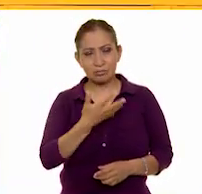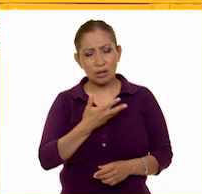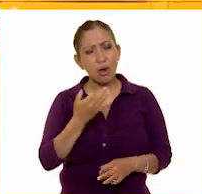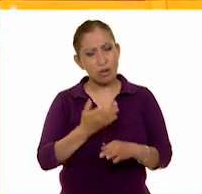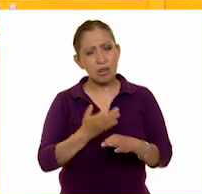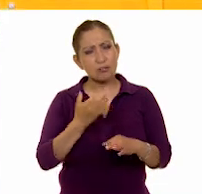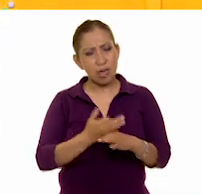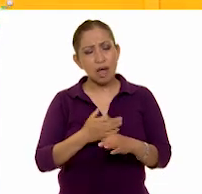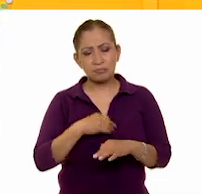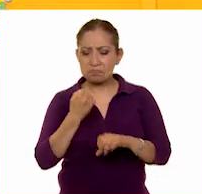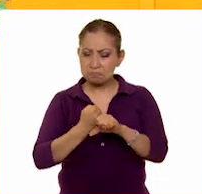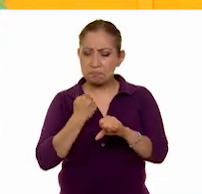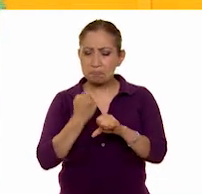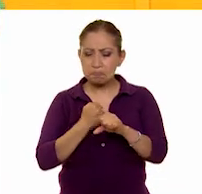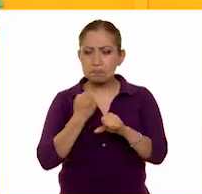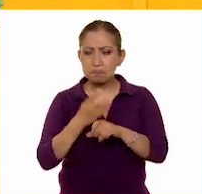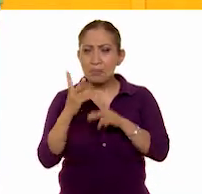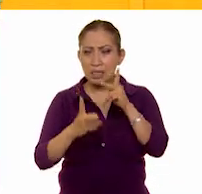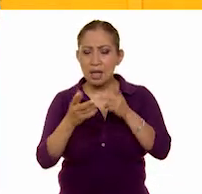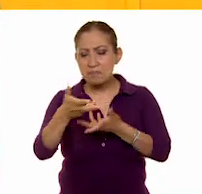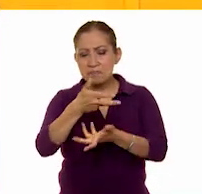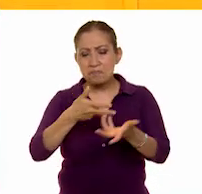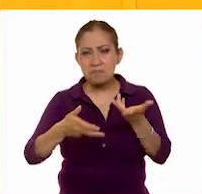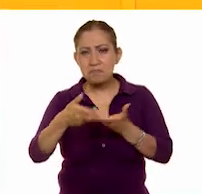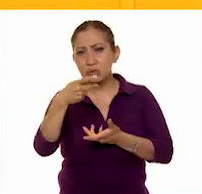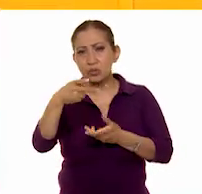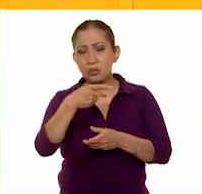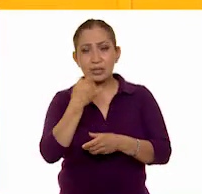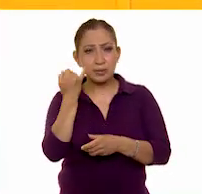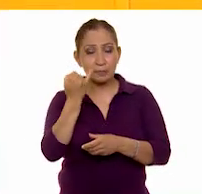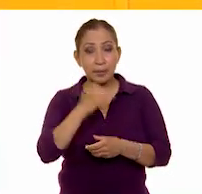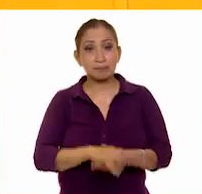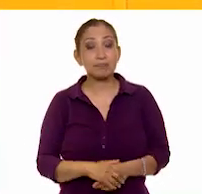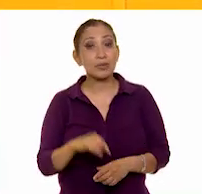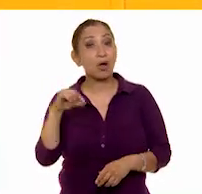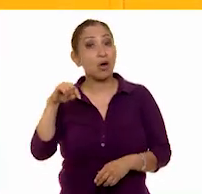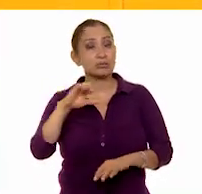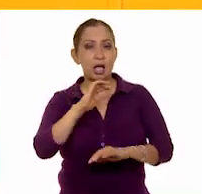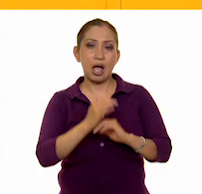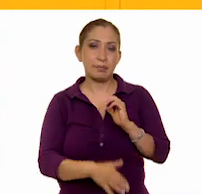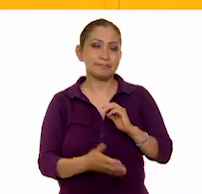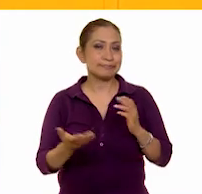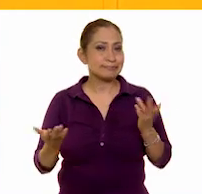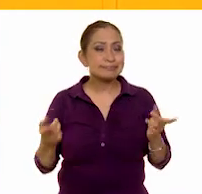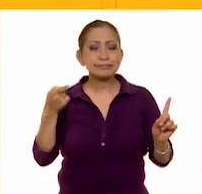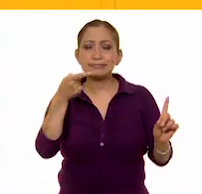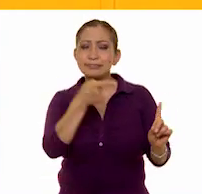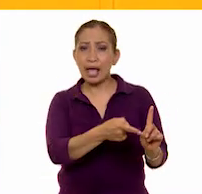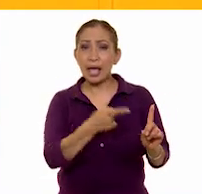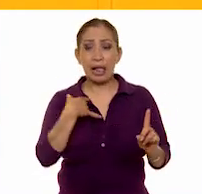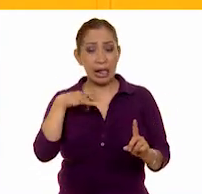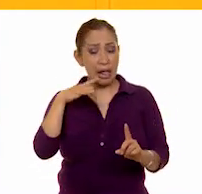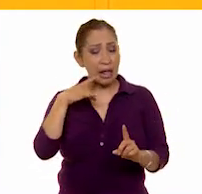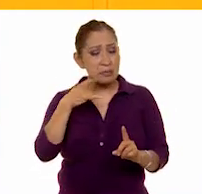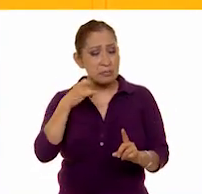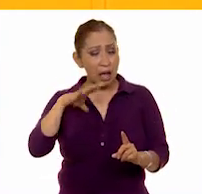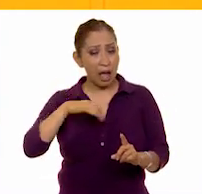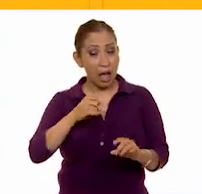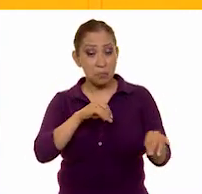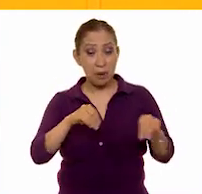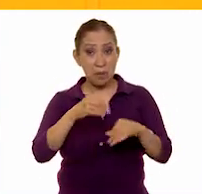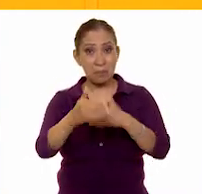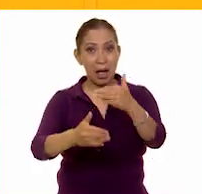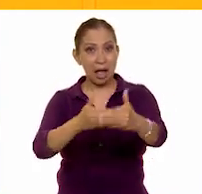también este momento para practicarla y platica con tu familia en tu lengua materna. Hasta aquí terminamos con El que persevera se mueve